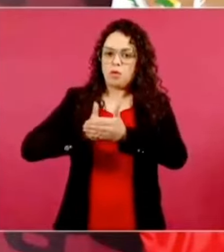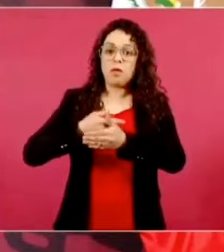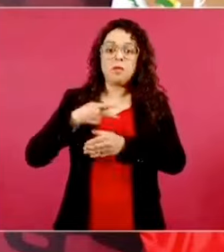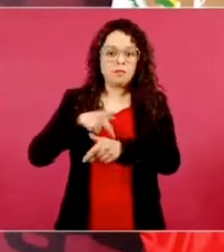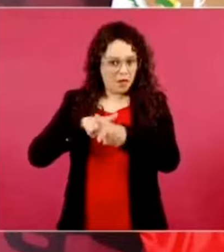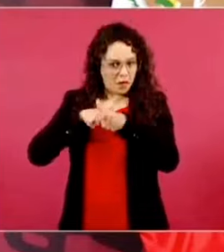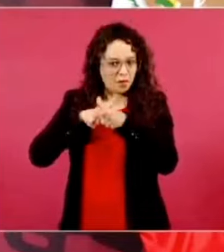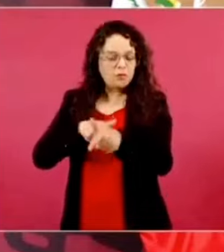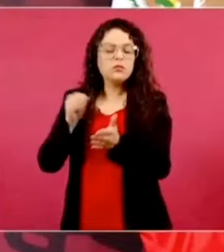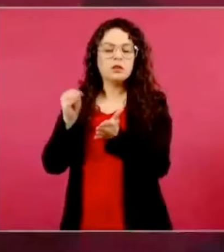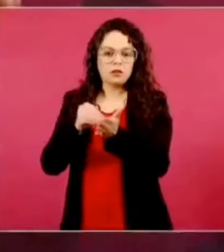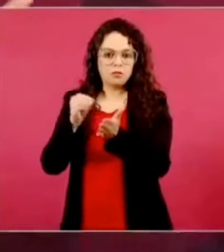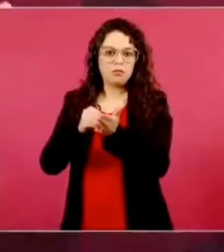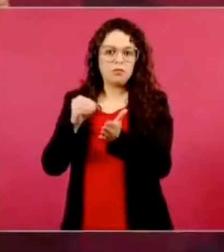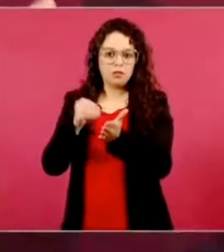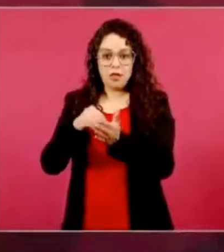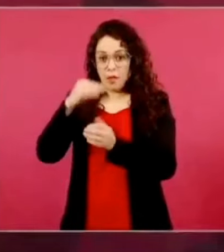para